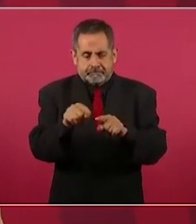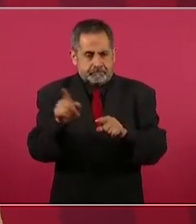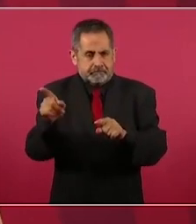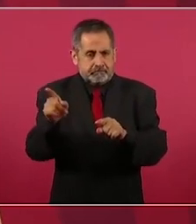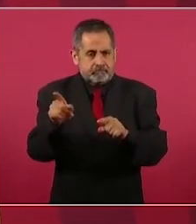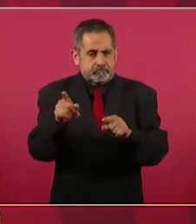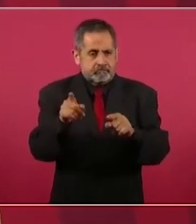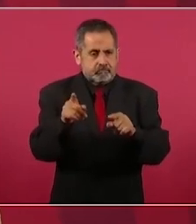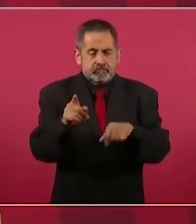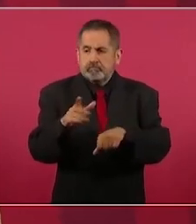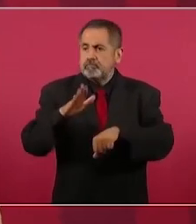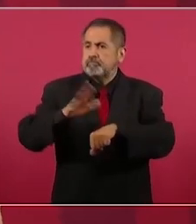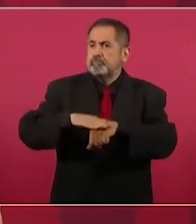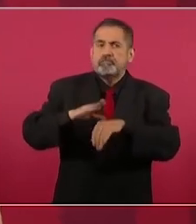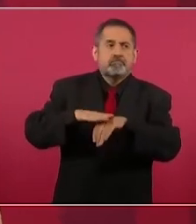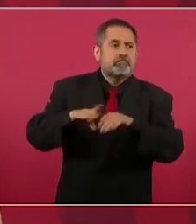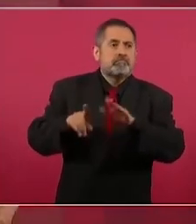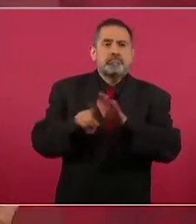una alerta,